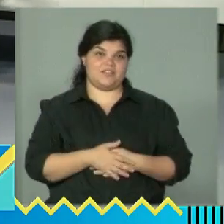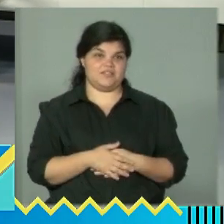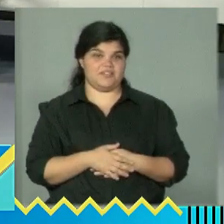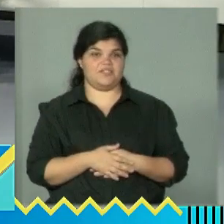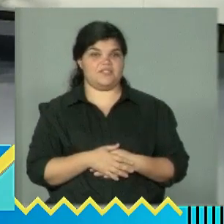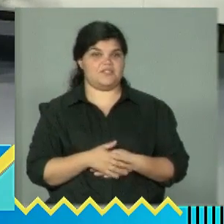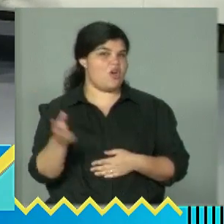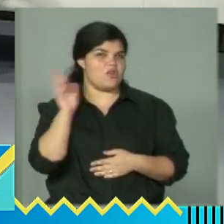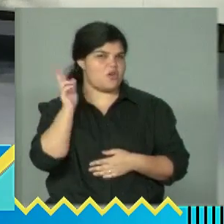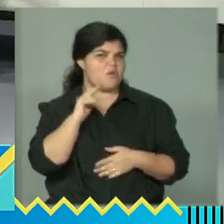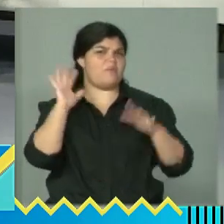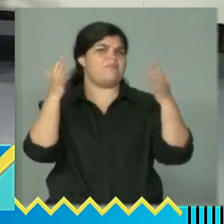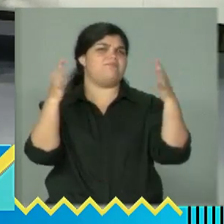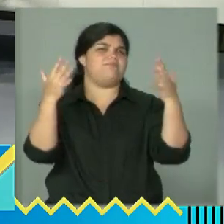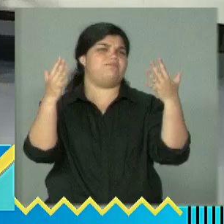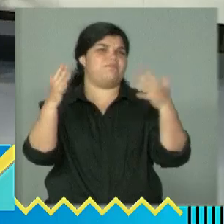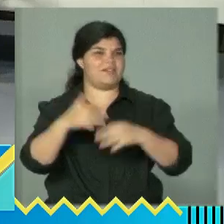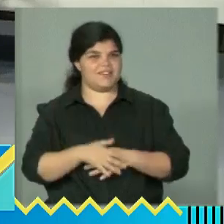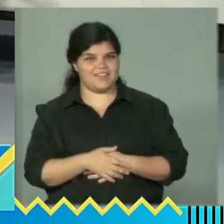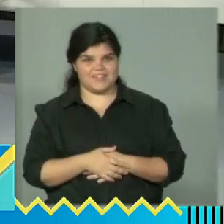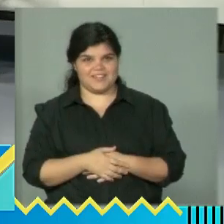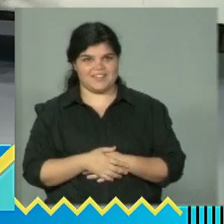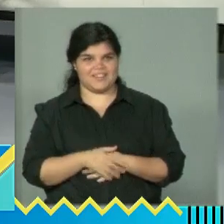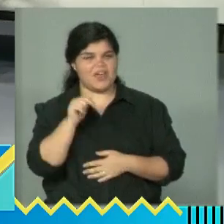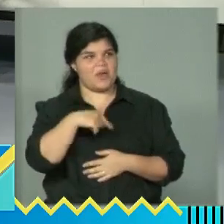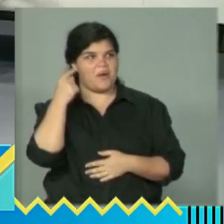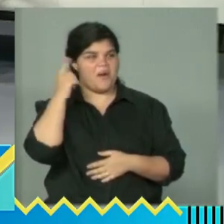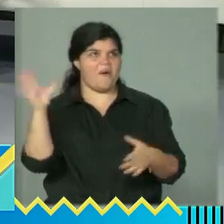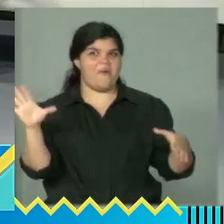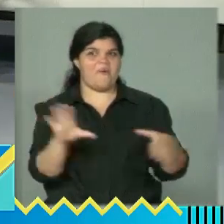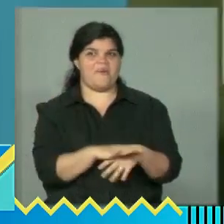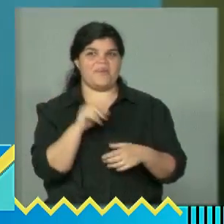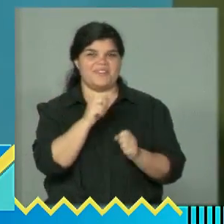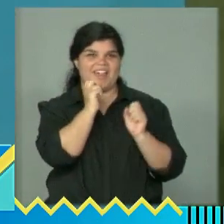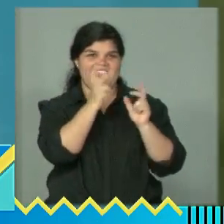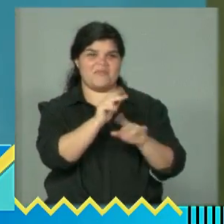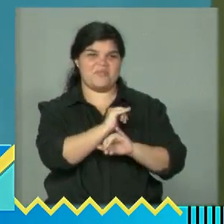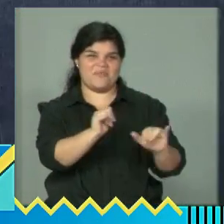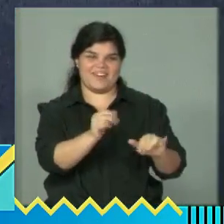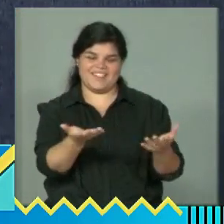me está aplaudiendo. Escuchó Mark Zuckerberg. Bueno, justo. ¿Vos ibas a decir algo más, Vale?